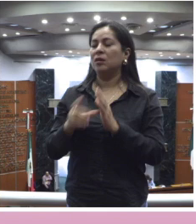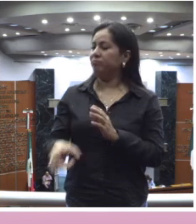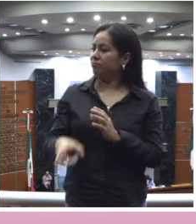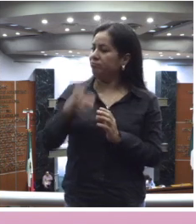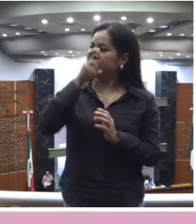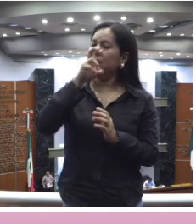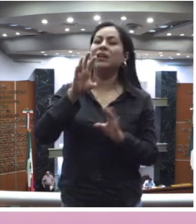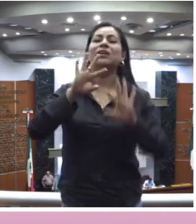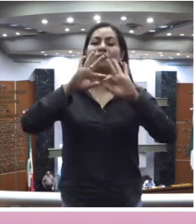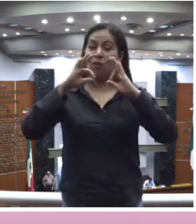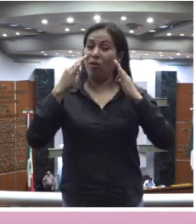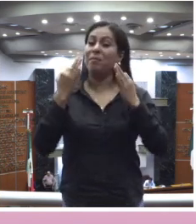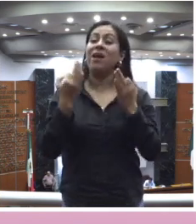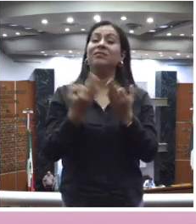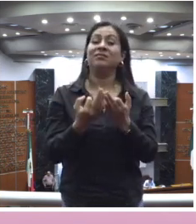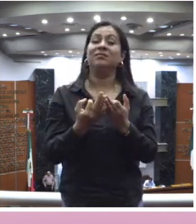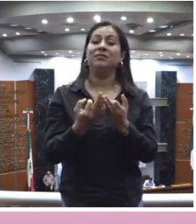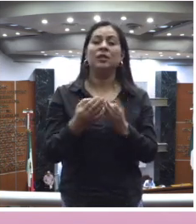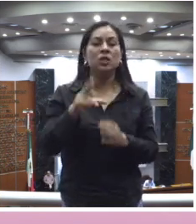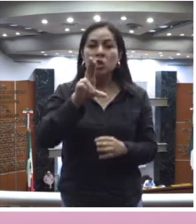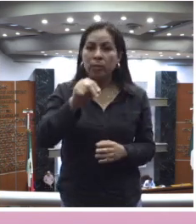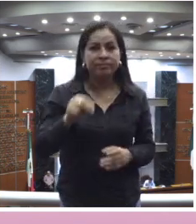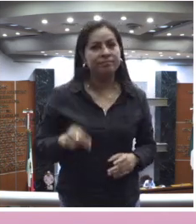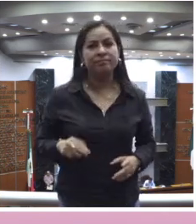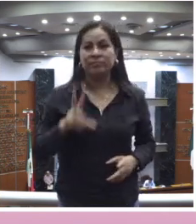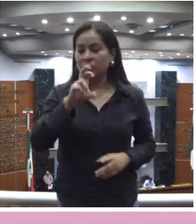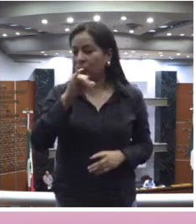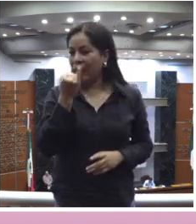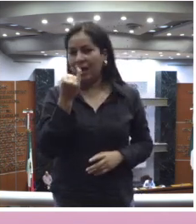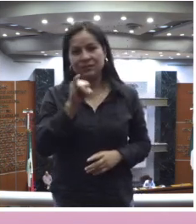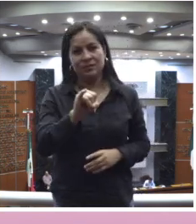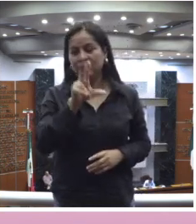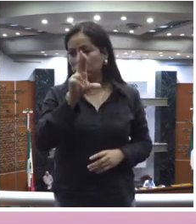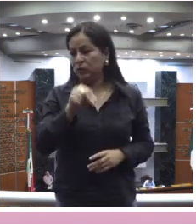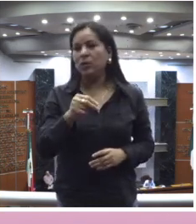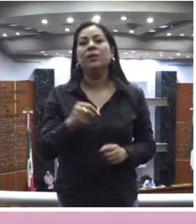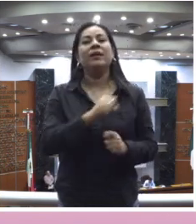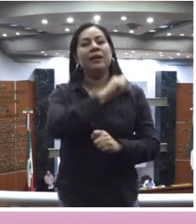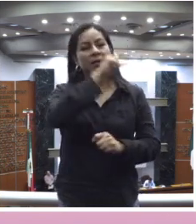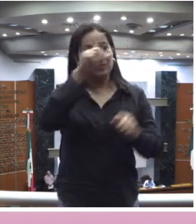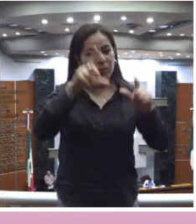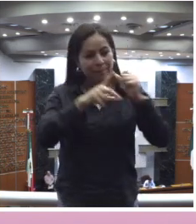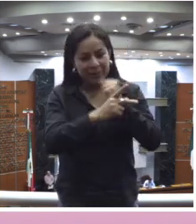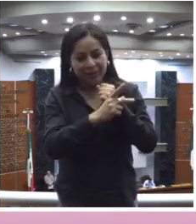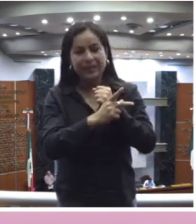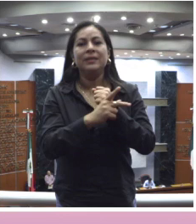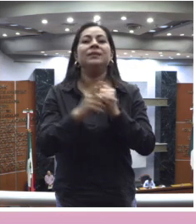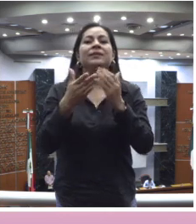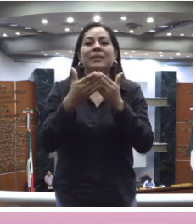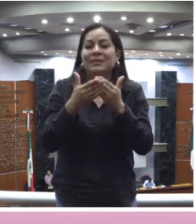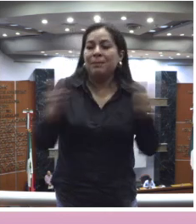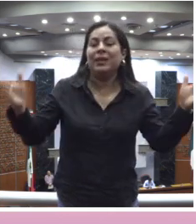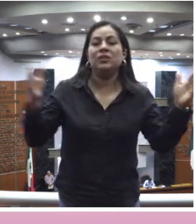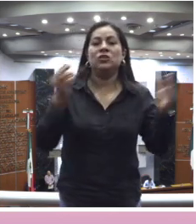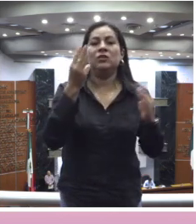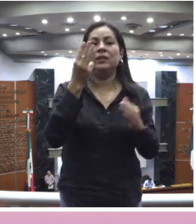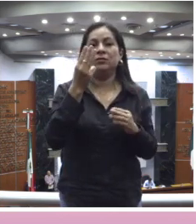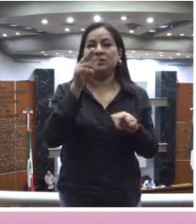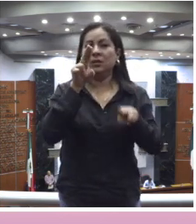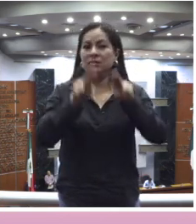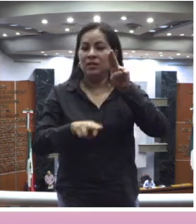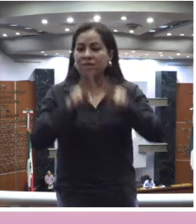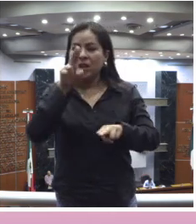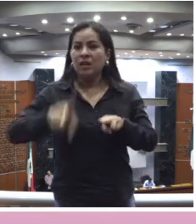los estilos. No es así. Hay una república, hay separación de poderes